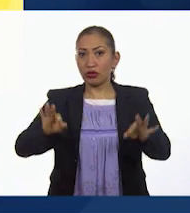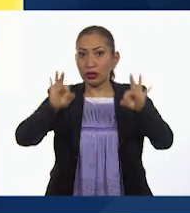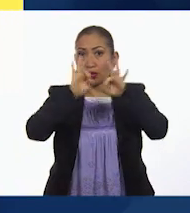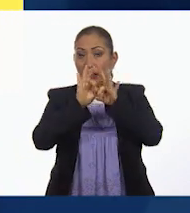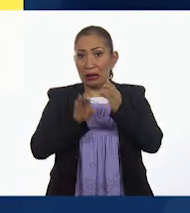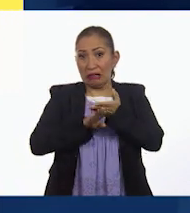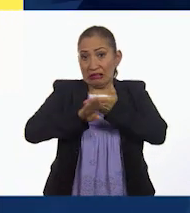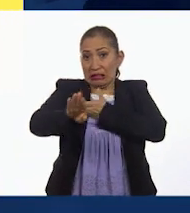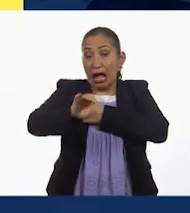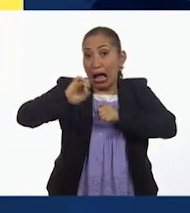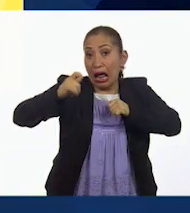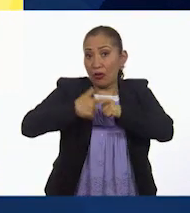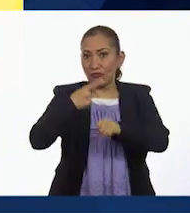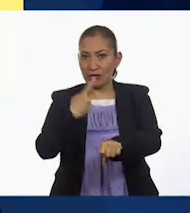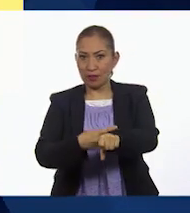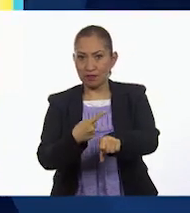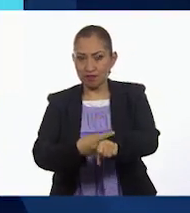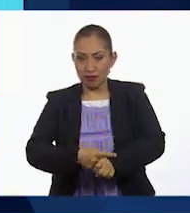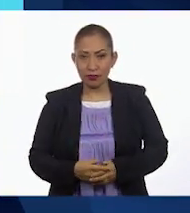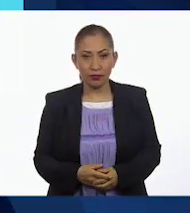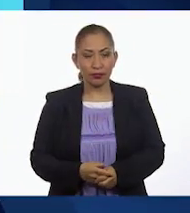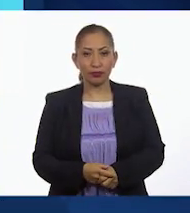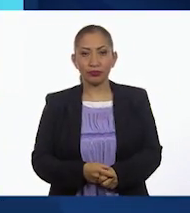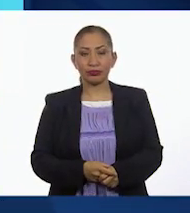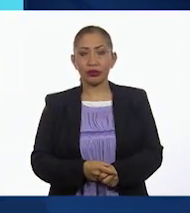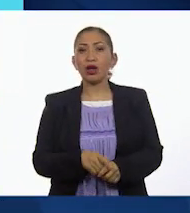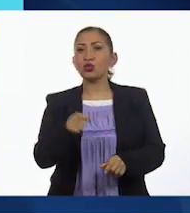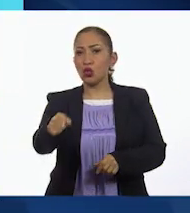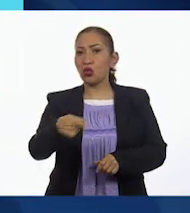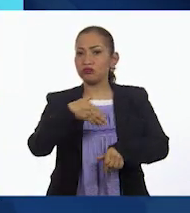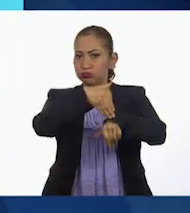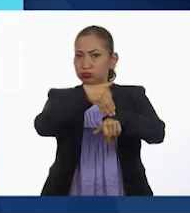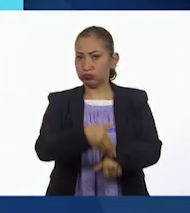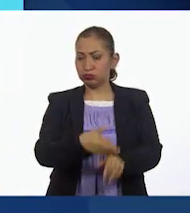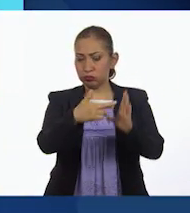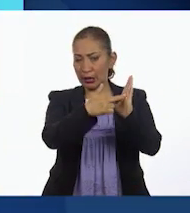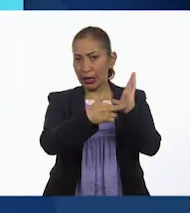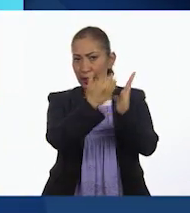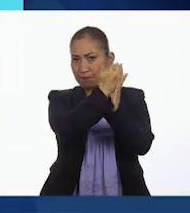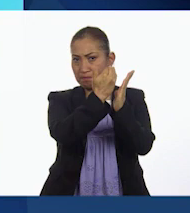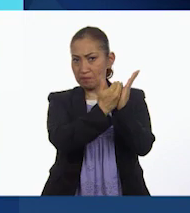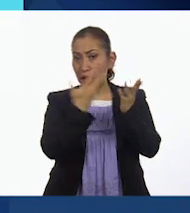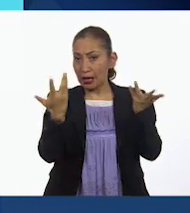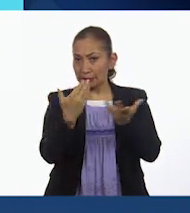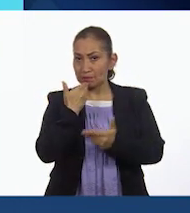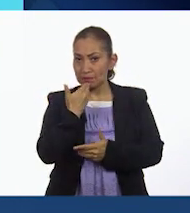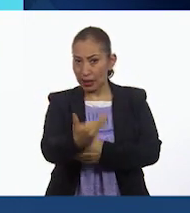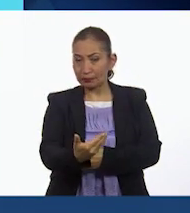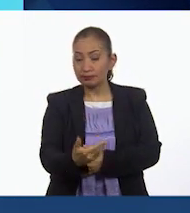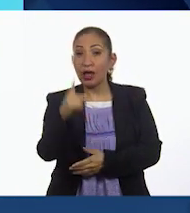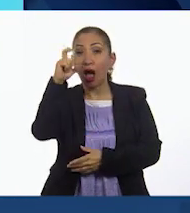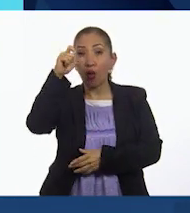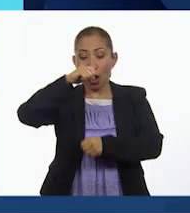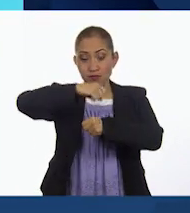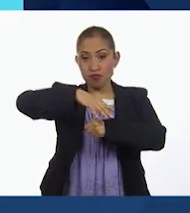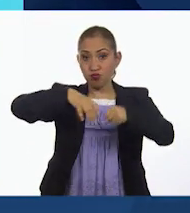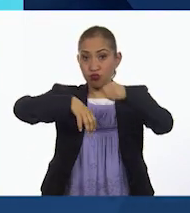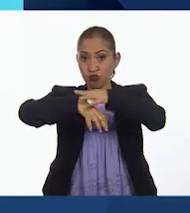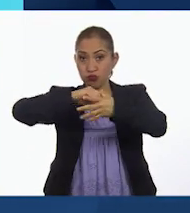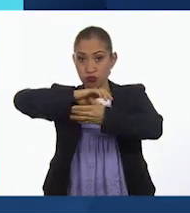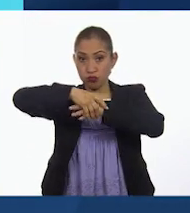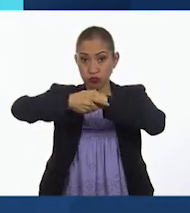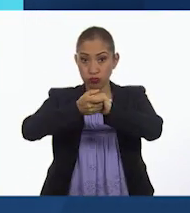importante para prevenir cualquier enfermedad. Sigue estos pasos para hacerlo correctamente. Moja tus